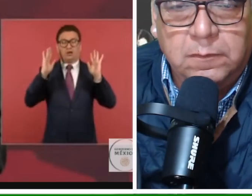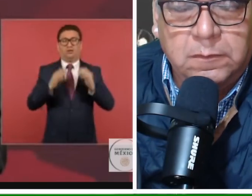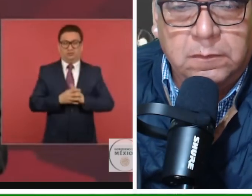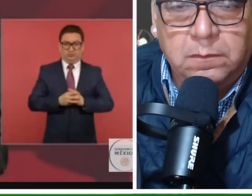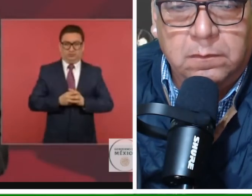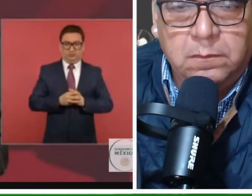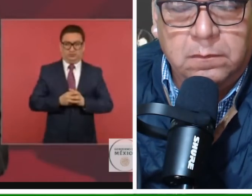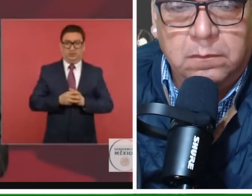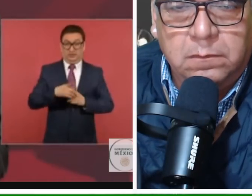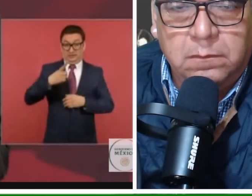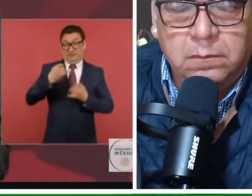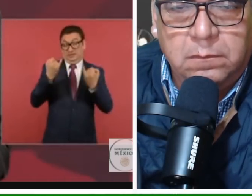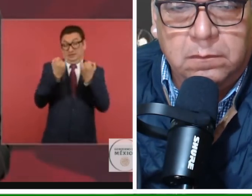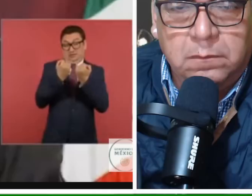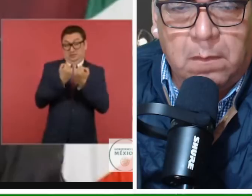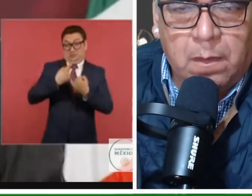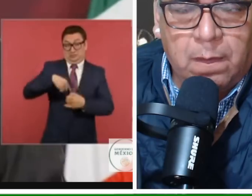nos ahorramos mucho dinero,